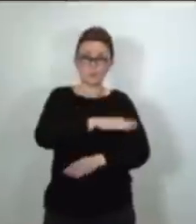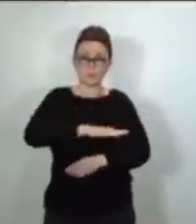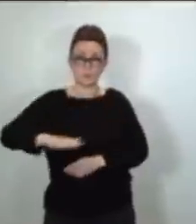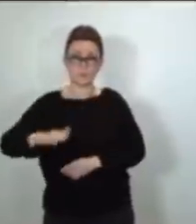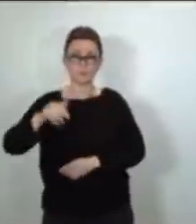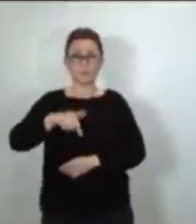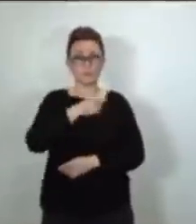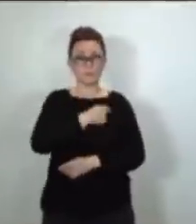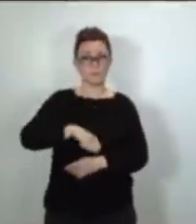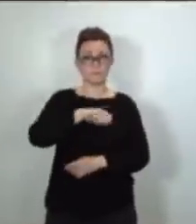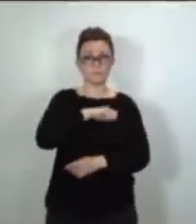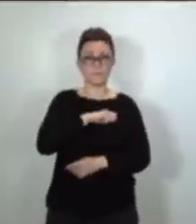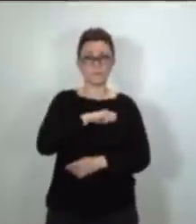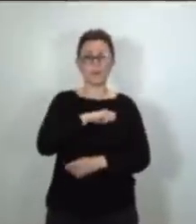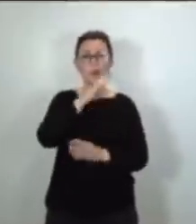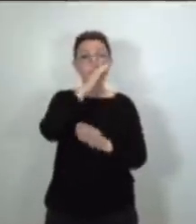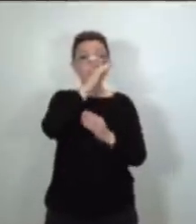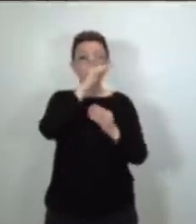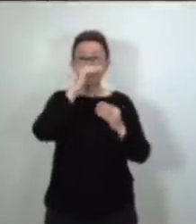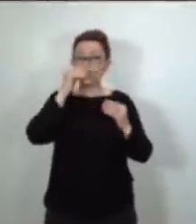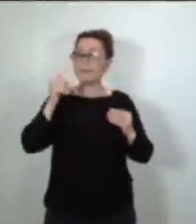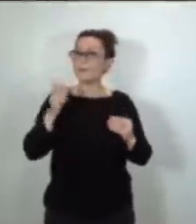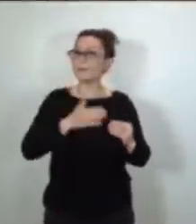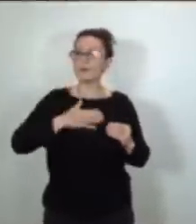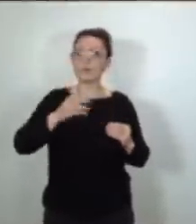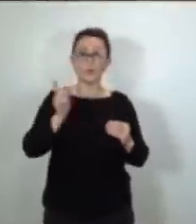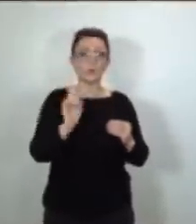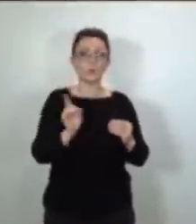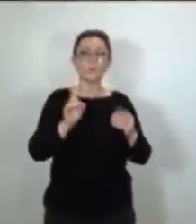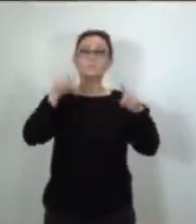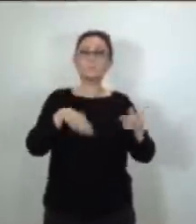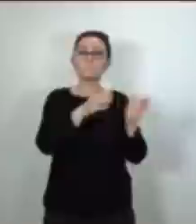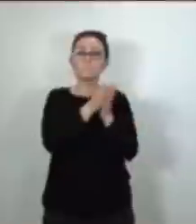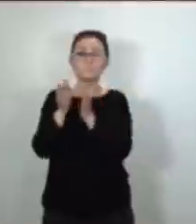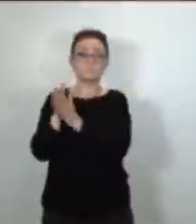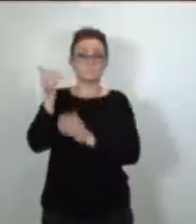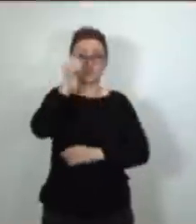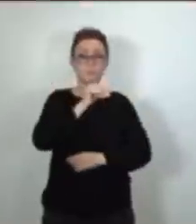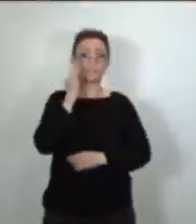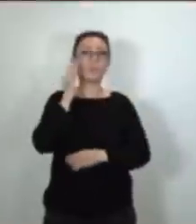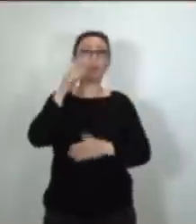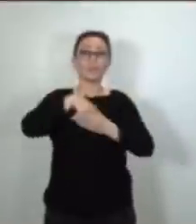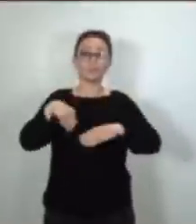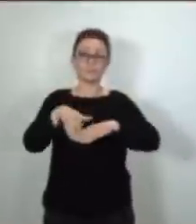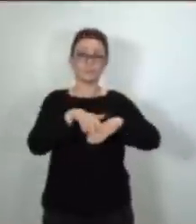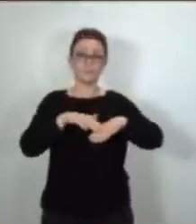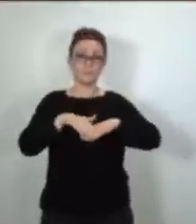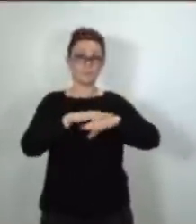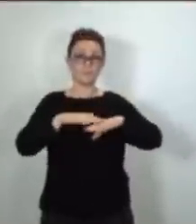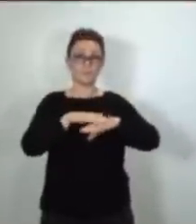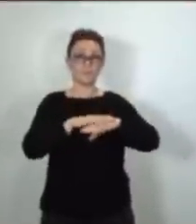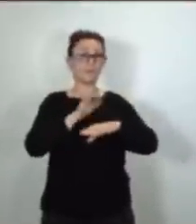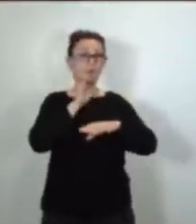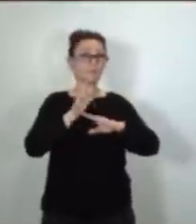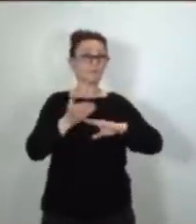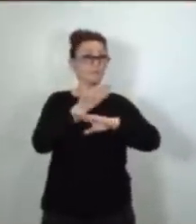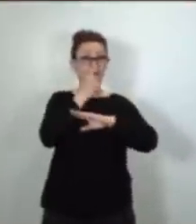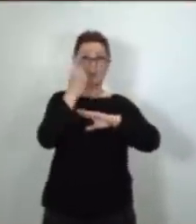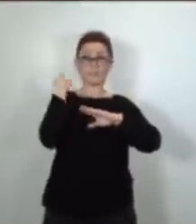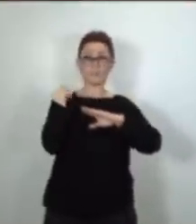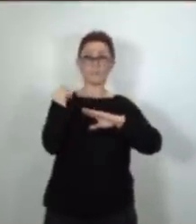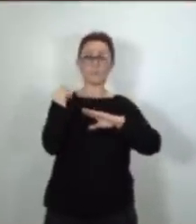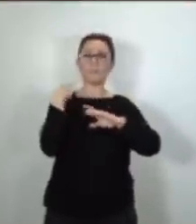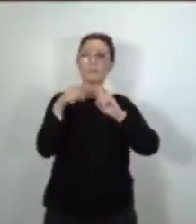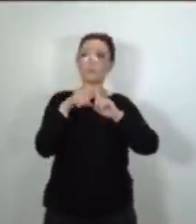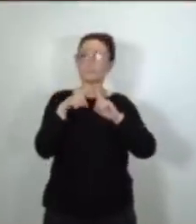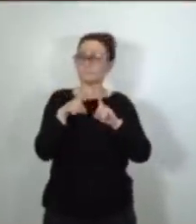No querría olvidar en estos primeros agradecimientos también a todos los compañeros y compañeras del Ministerio que, como dijimos hace un año, no